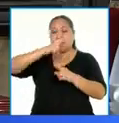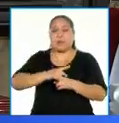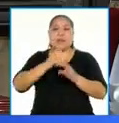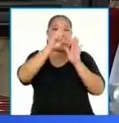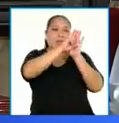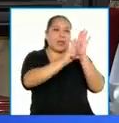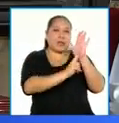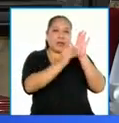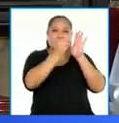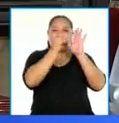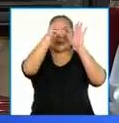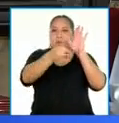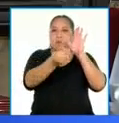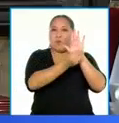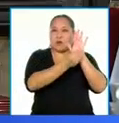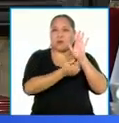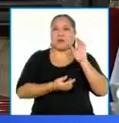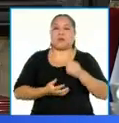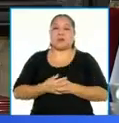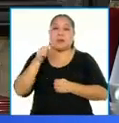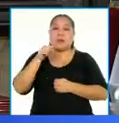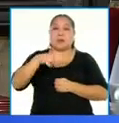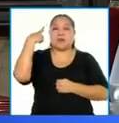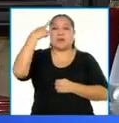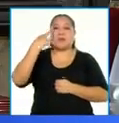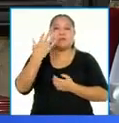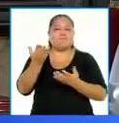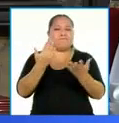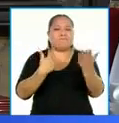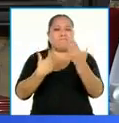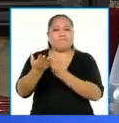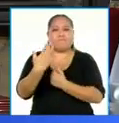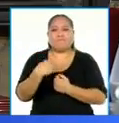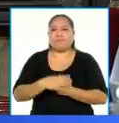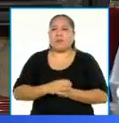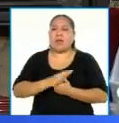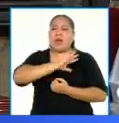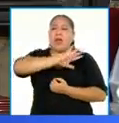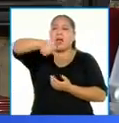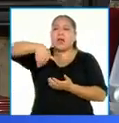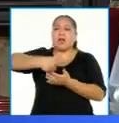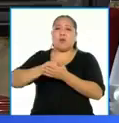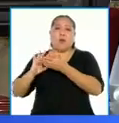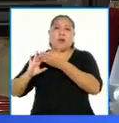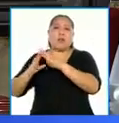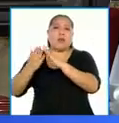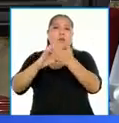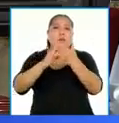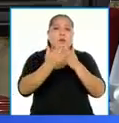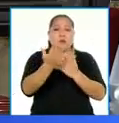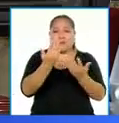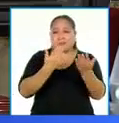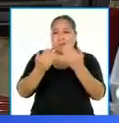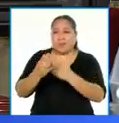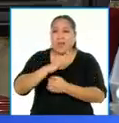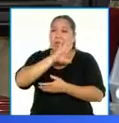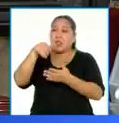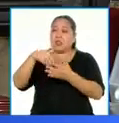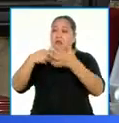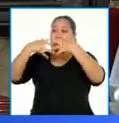disposiciones adoptadas. Por ello, hacemos un llamado especial a toda la población, a todas las